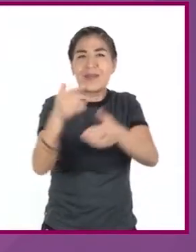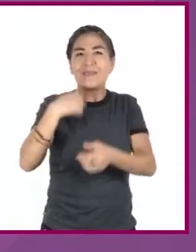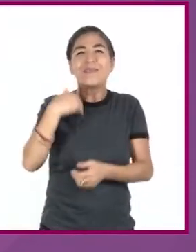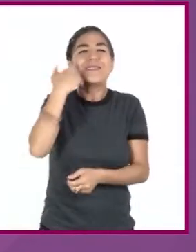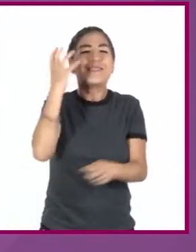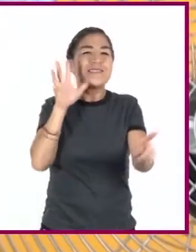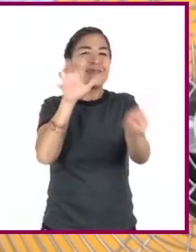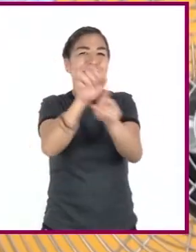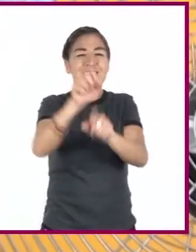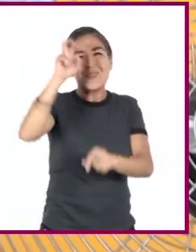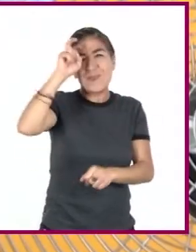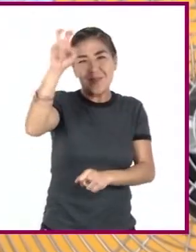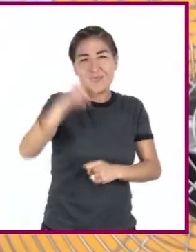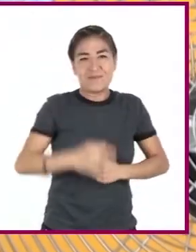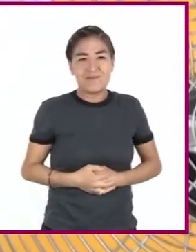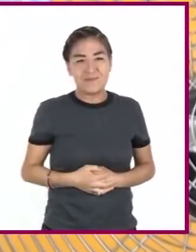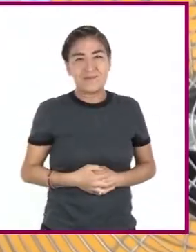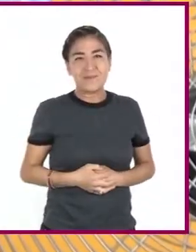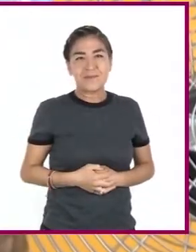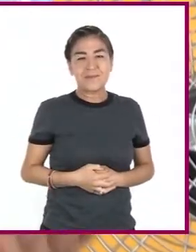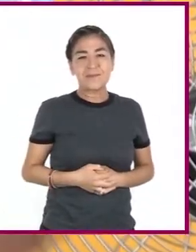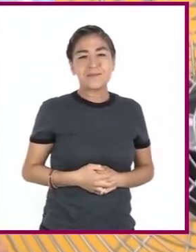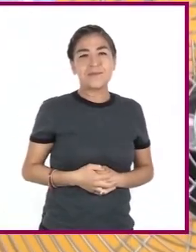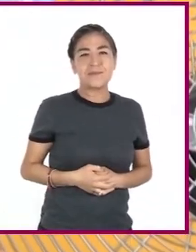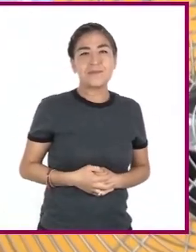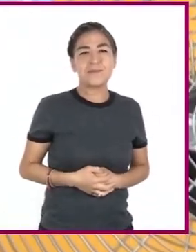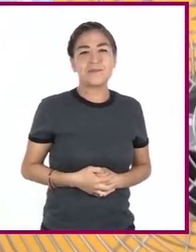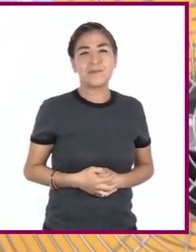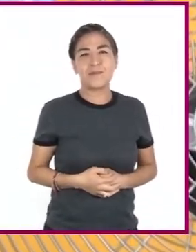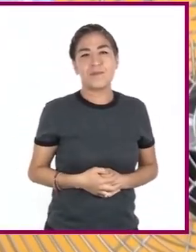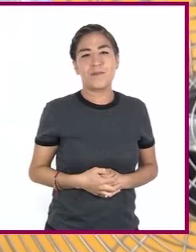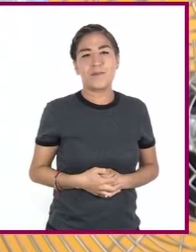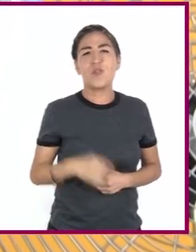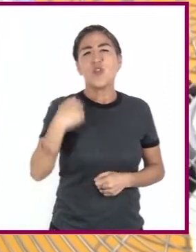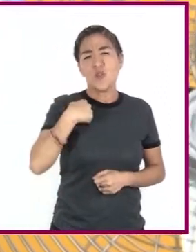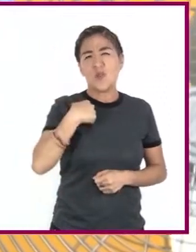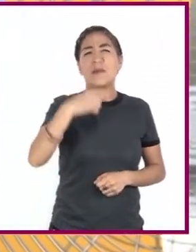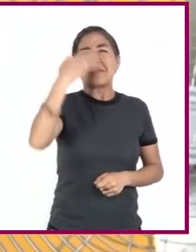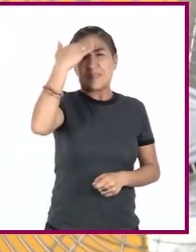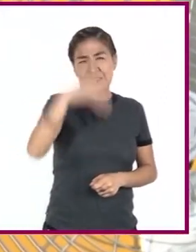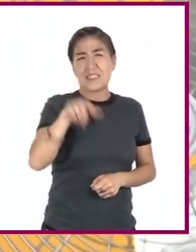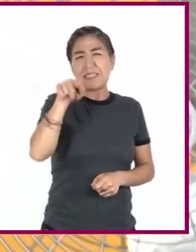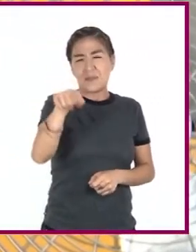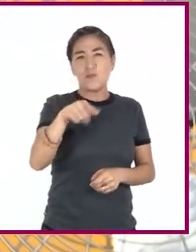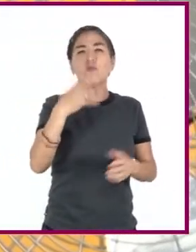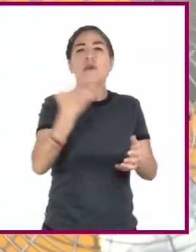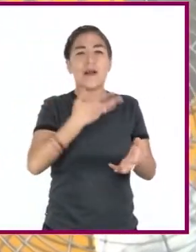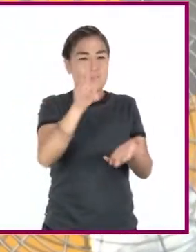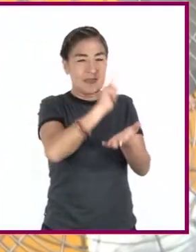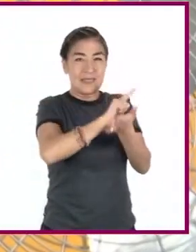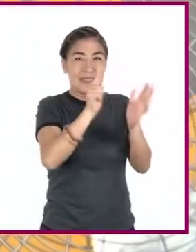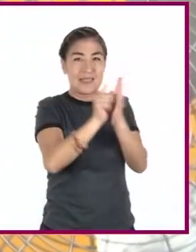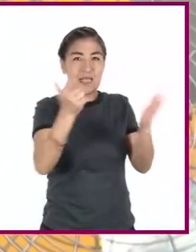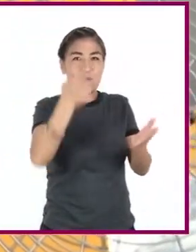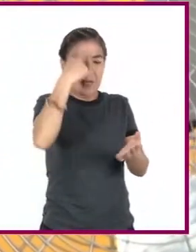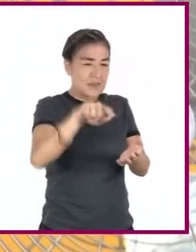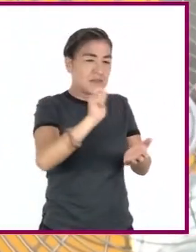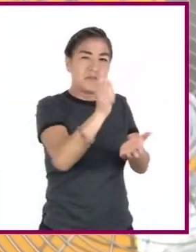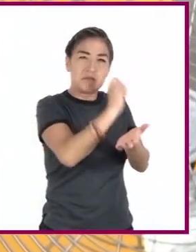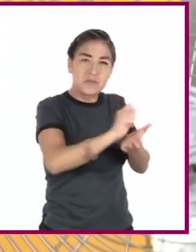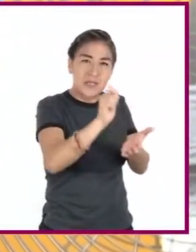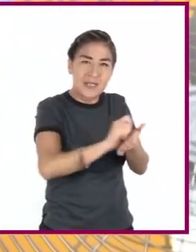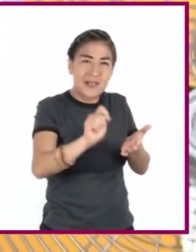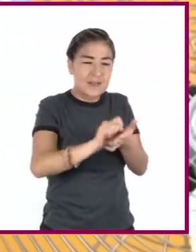soñar. Tengo entendido que usted llevaba un libro de notas donde escribía lo que aprendía en las clases con el señor